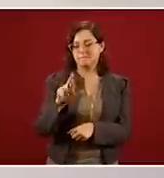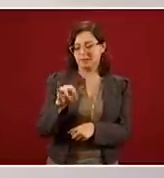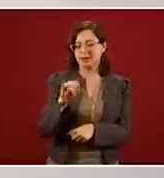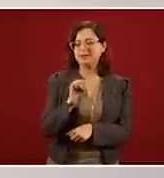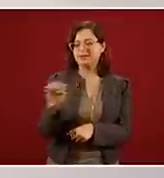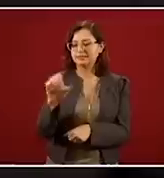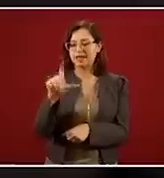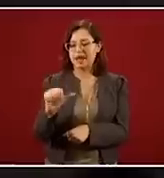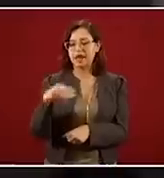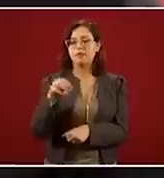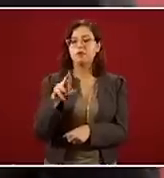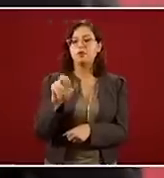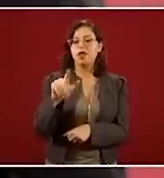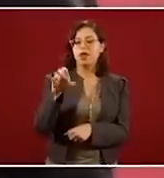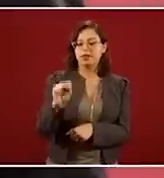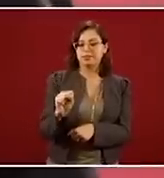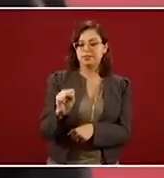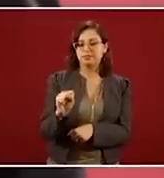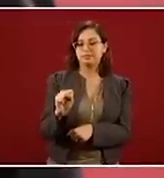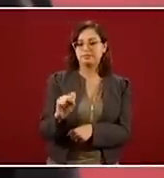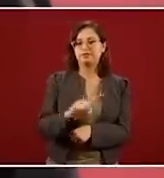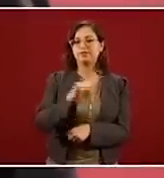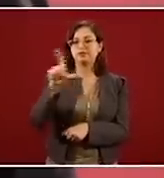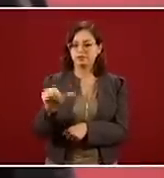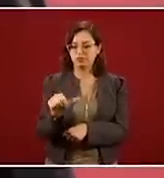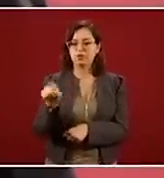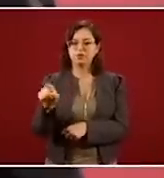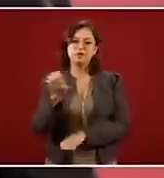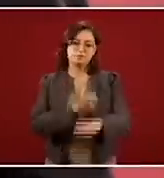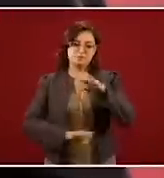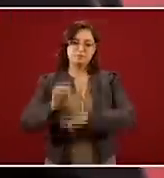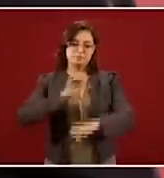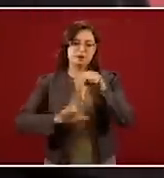Marisela Morales, sí, que luego se fue de embajadora, exactamente.